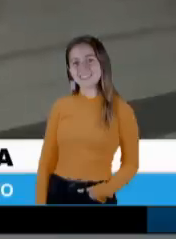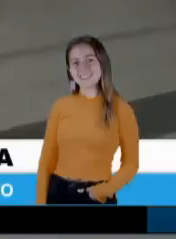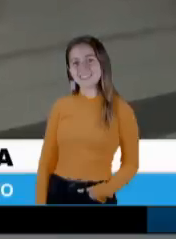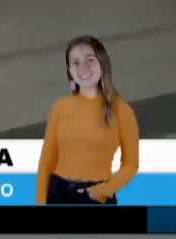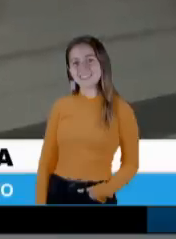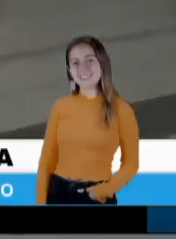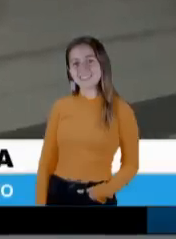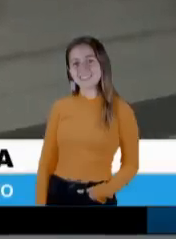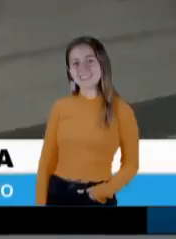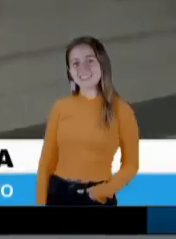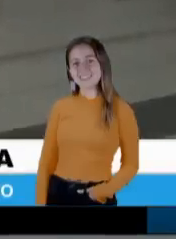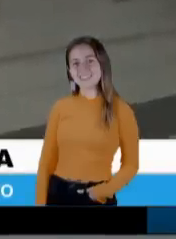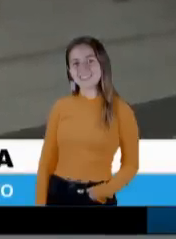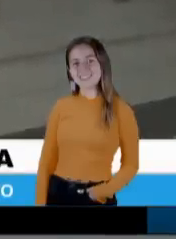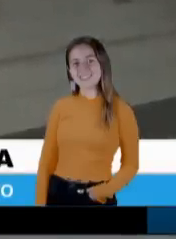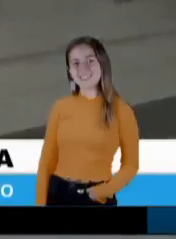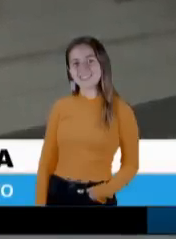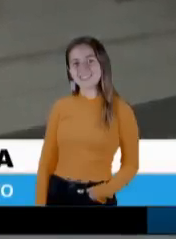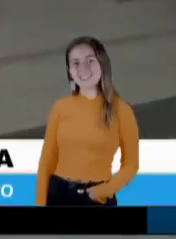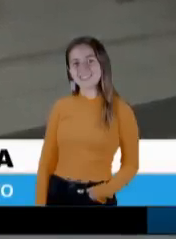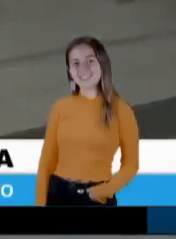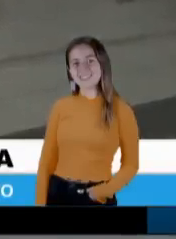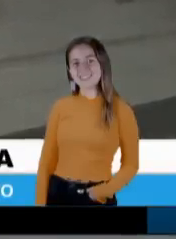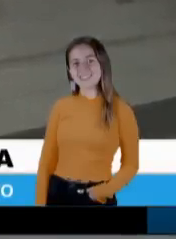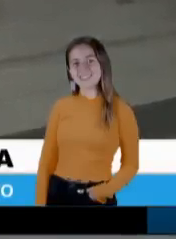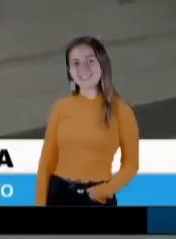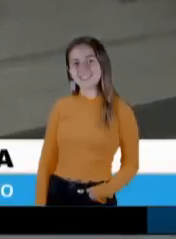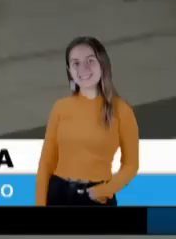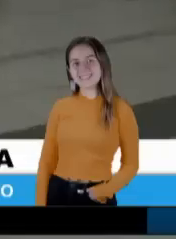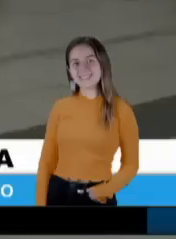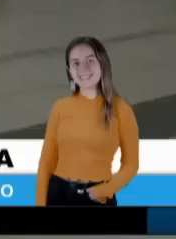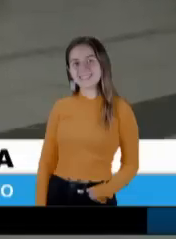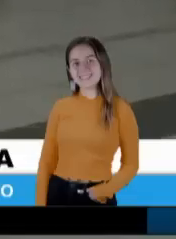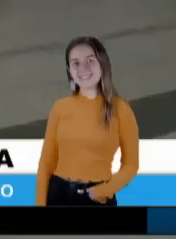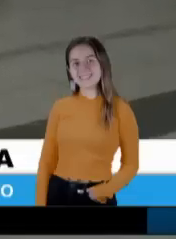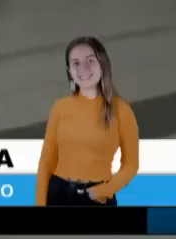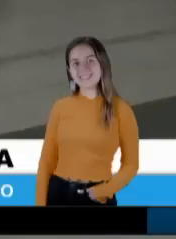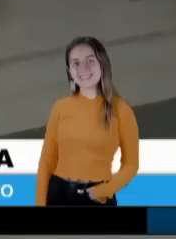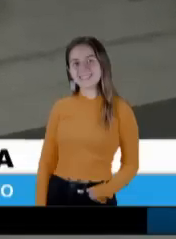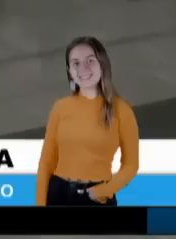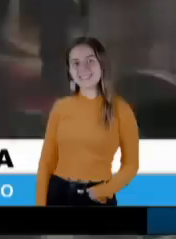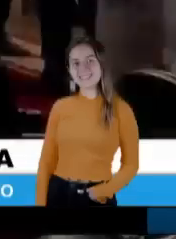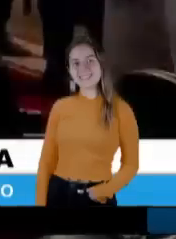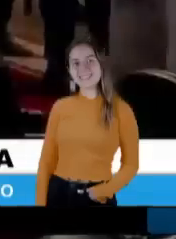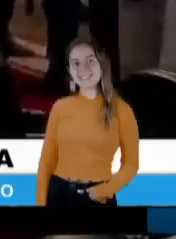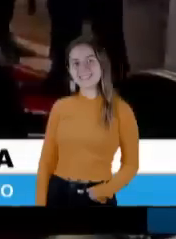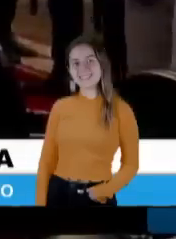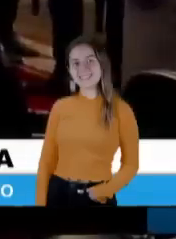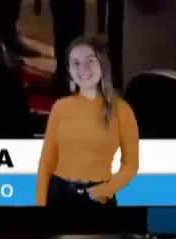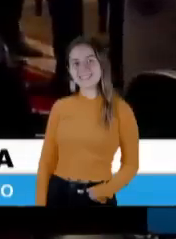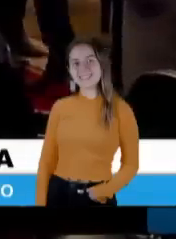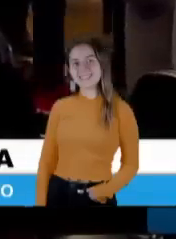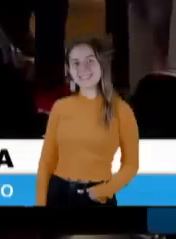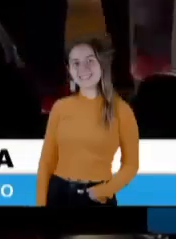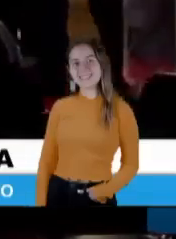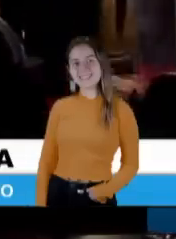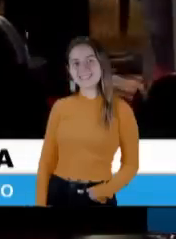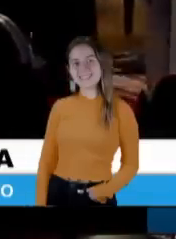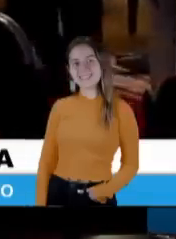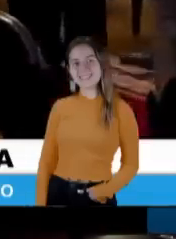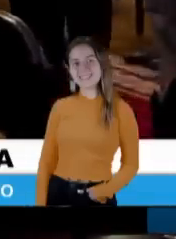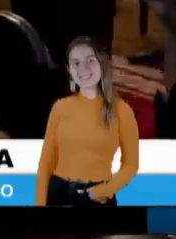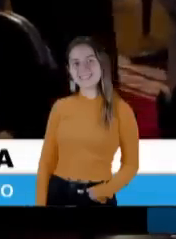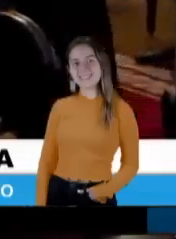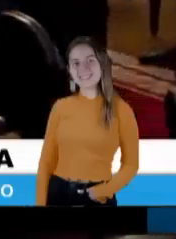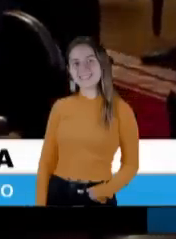como se acostumbran a tomar las cosas en esta colectividad, fue el Partido de la Gente, quien sometió a sus militantes a una consulta online que duró solo un